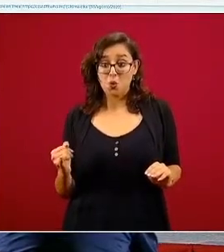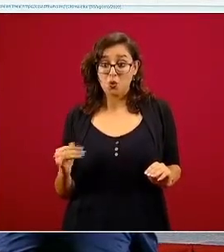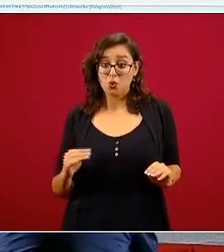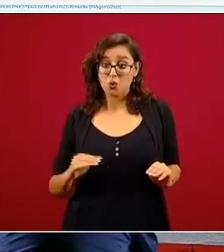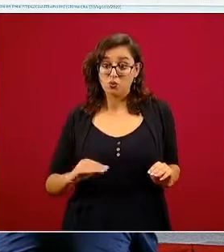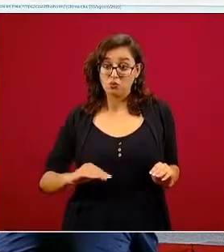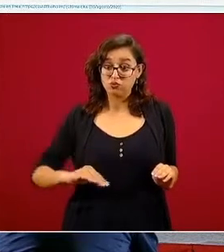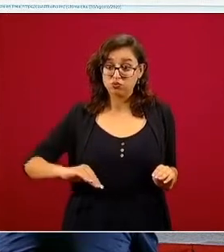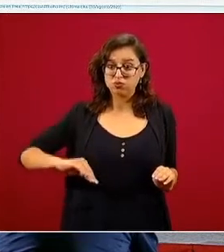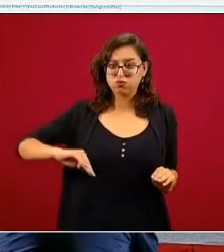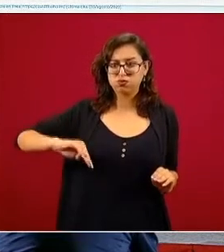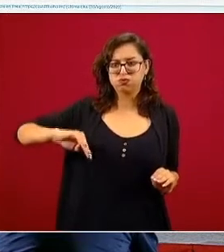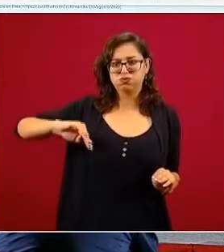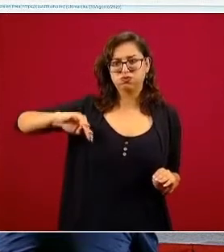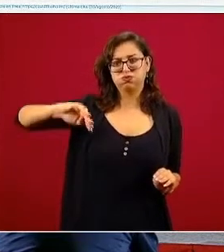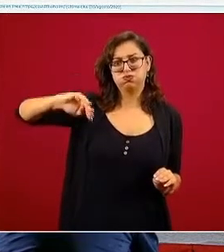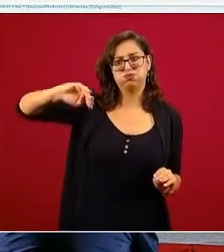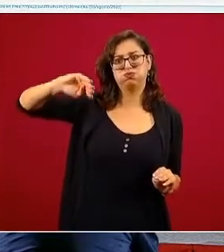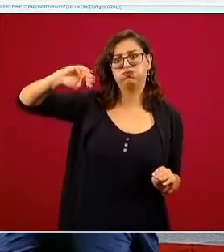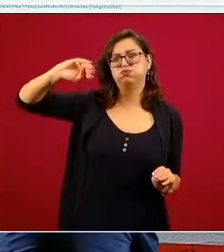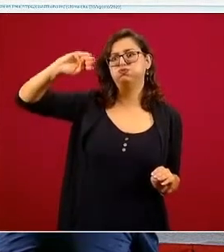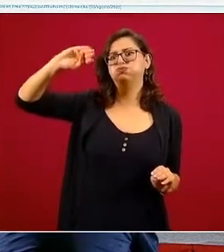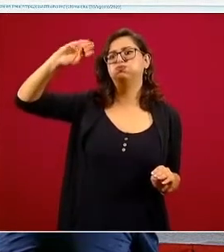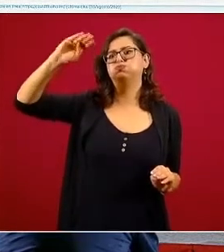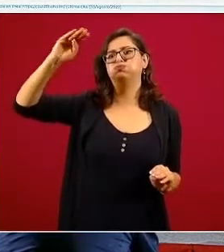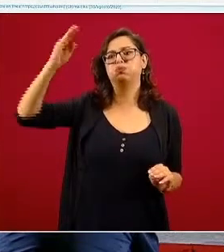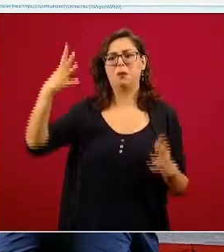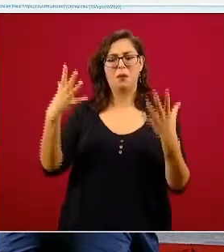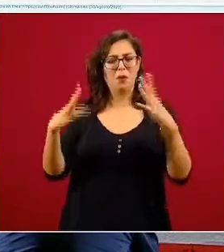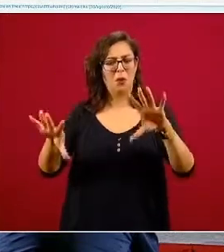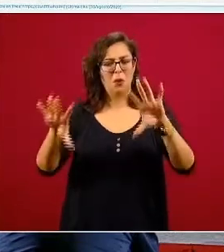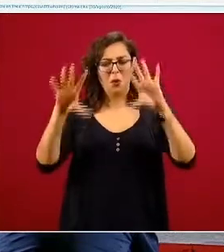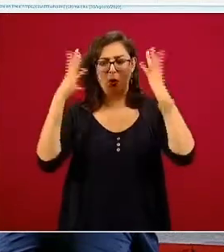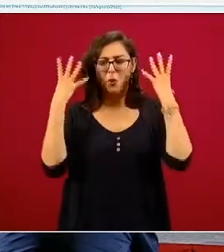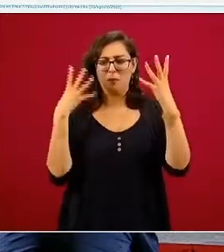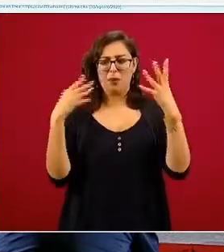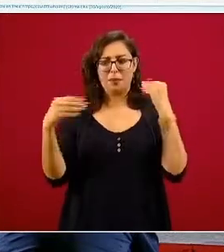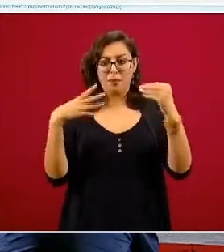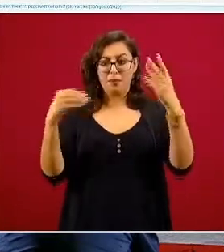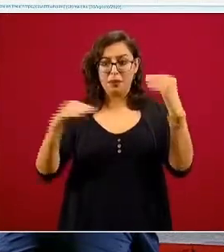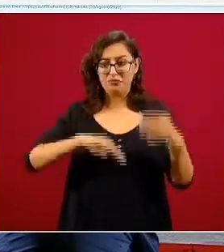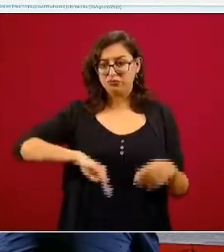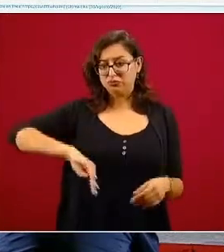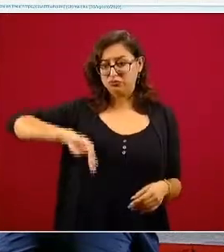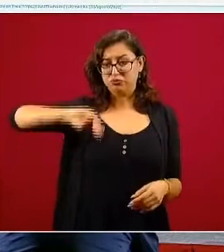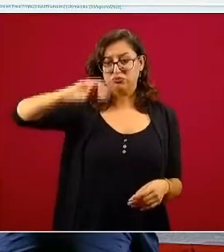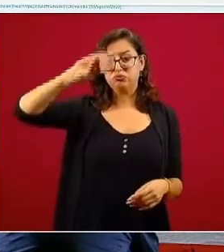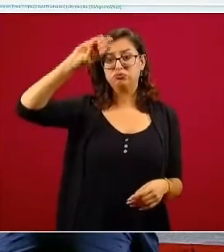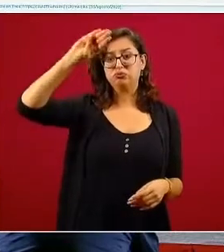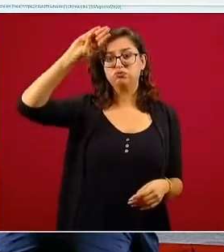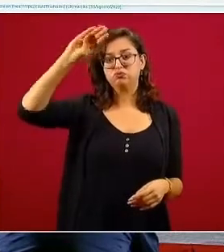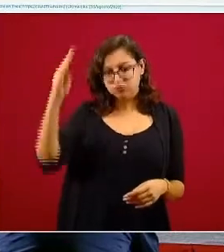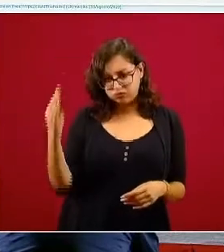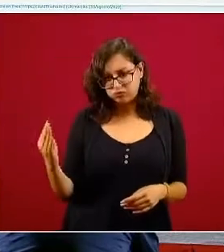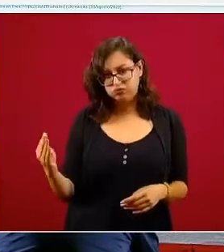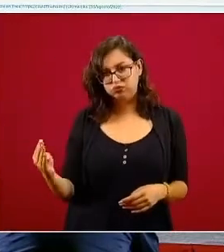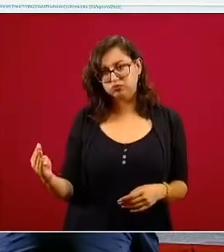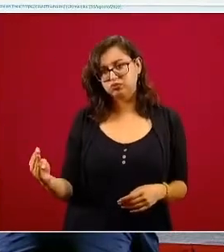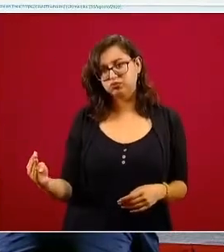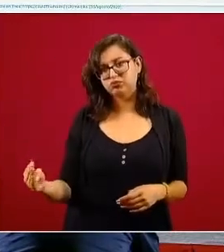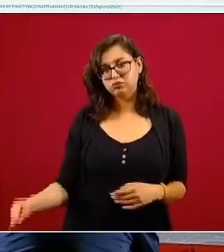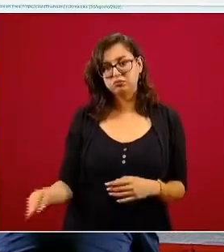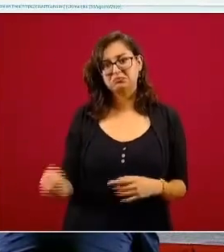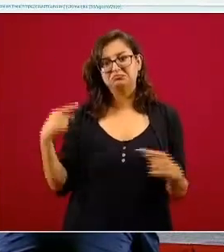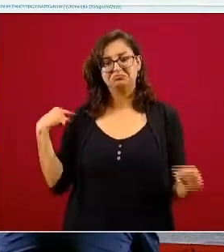inicia con una presentación importante, una transmisión importante, un brote de casos y luego un descenso que se ha mantenido en